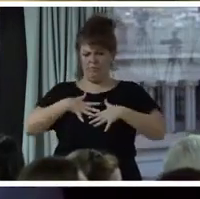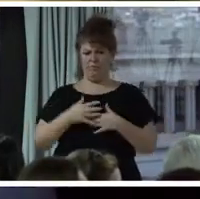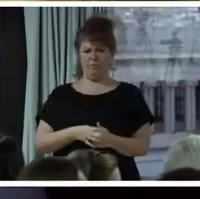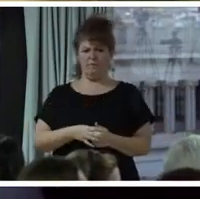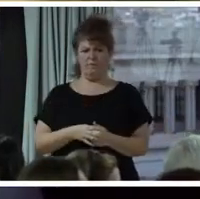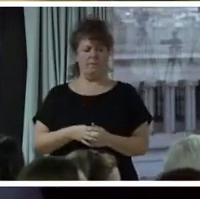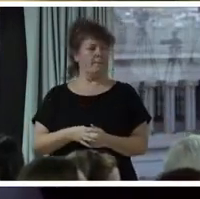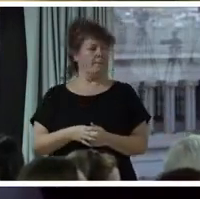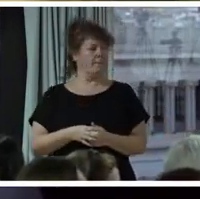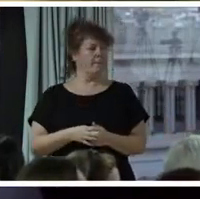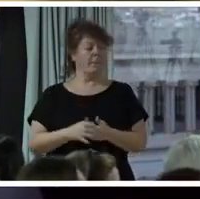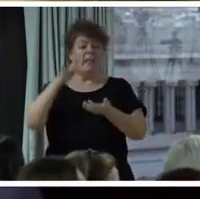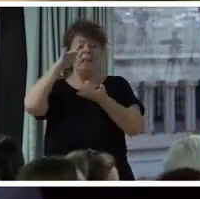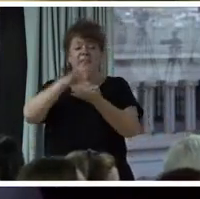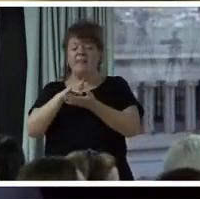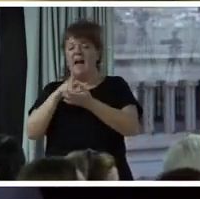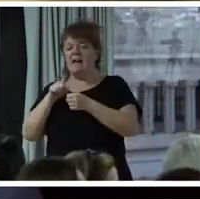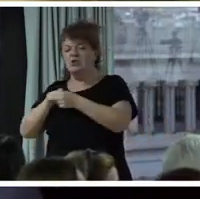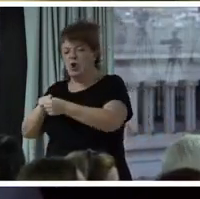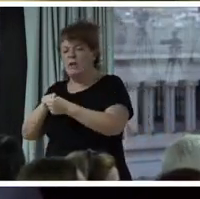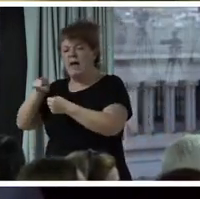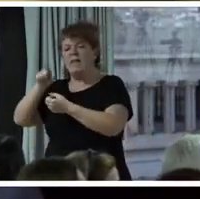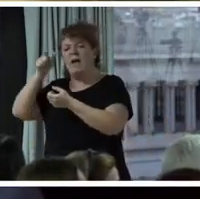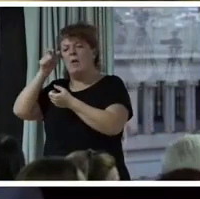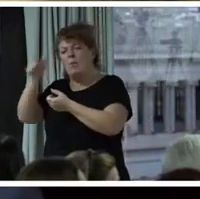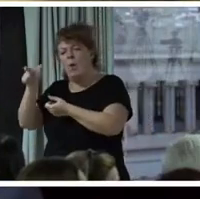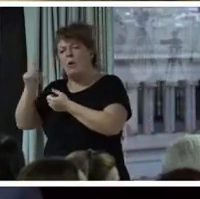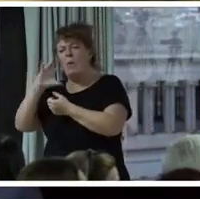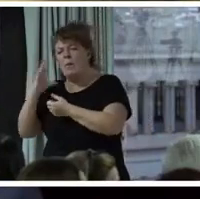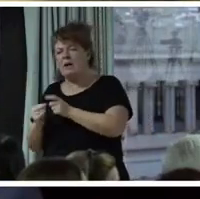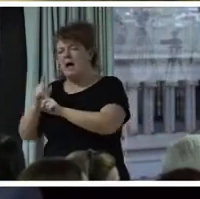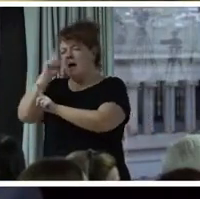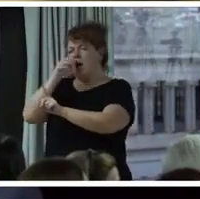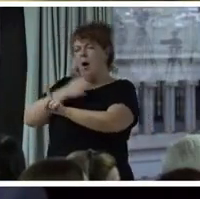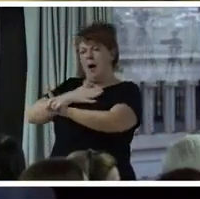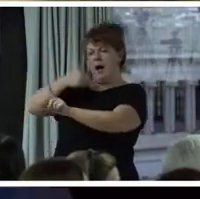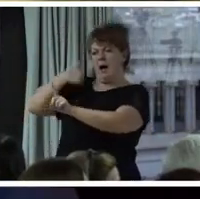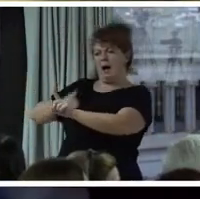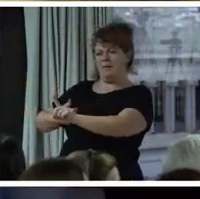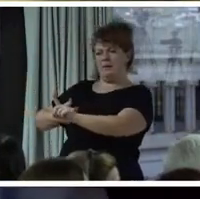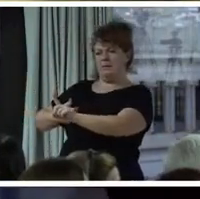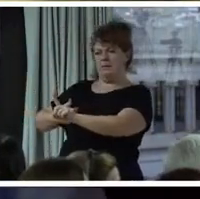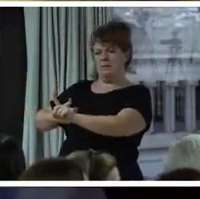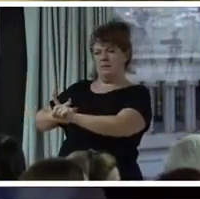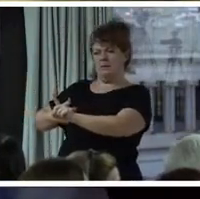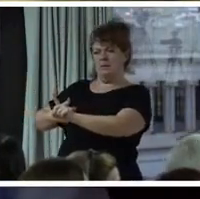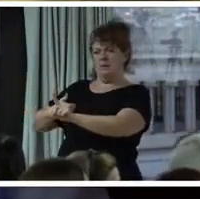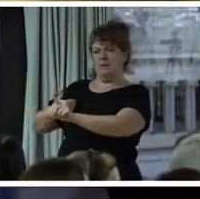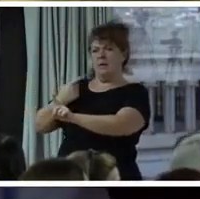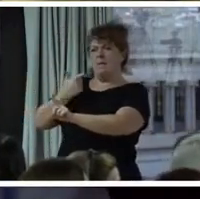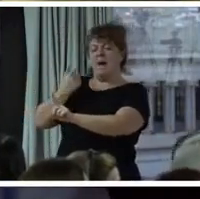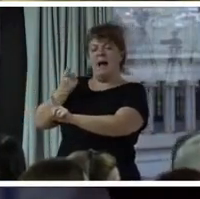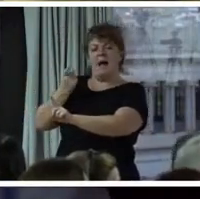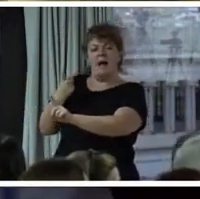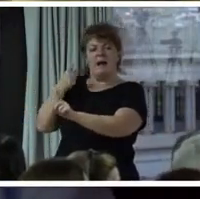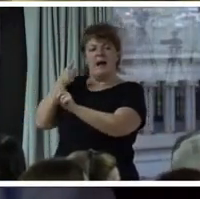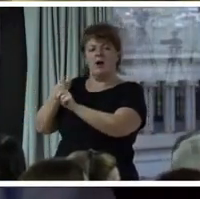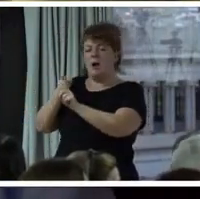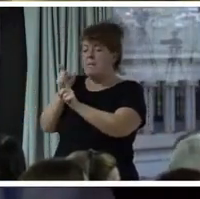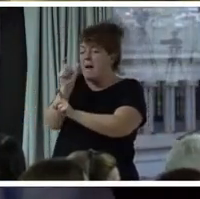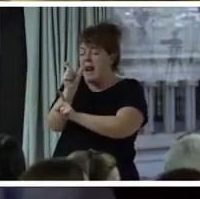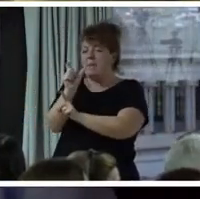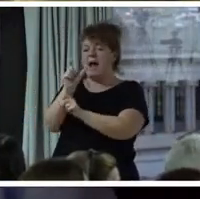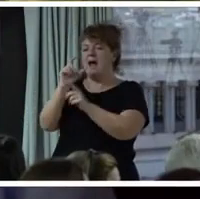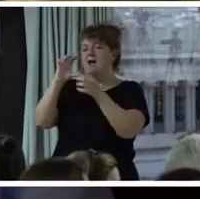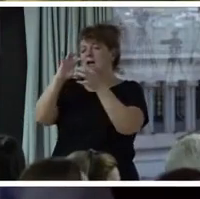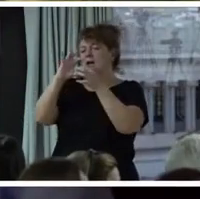día de solidaridad con el pueblo palestino recordémoslo significa la solidaridad la palabra